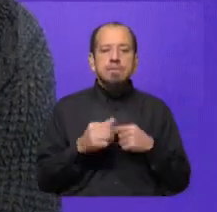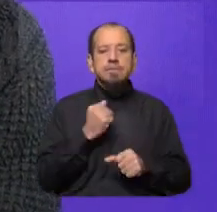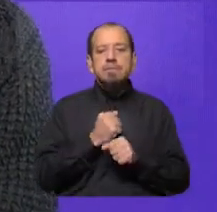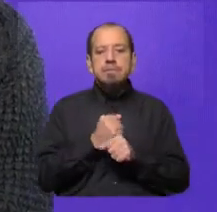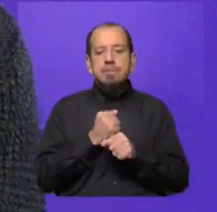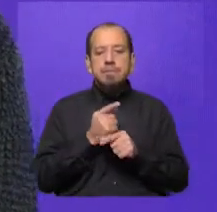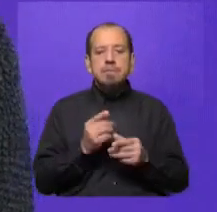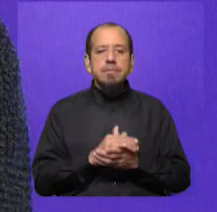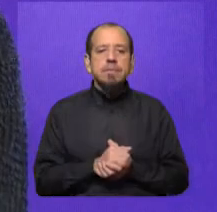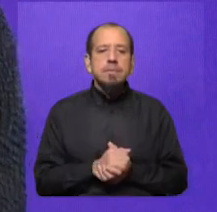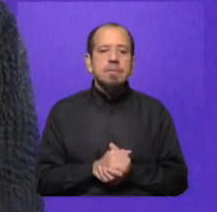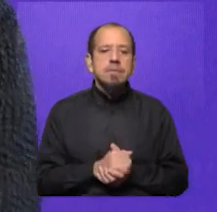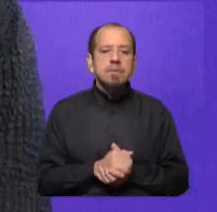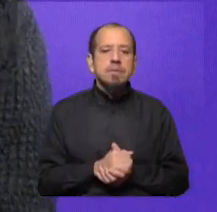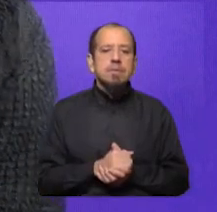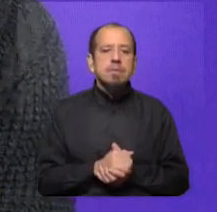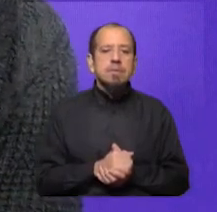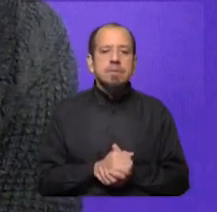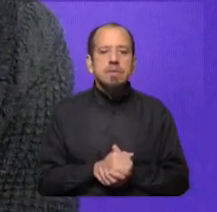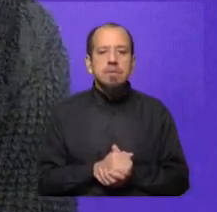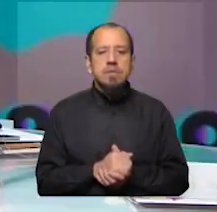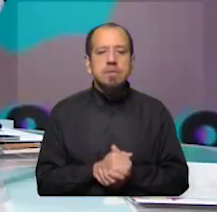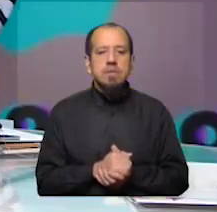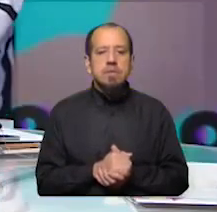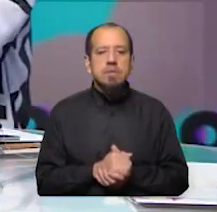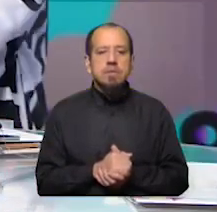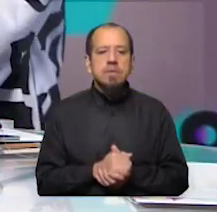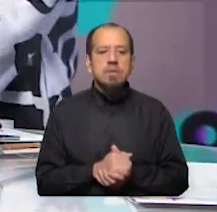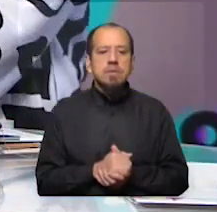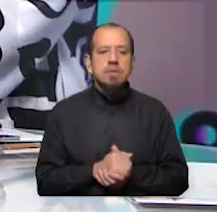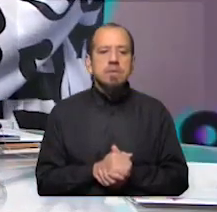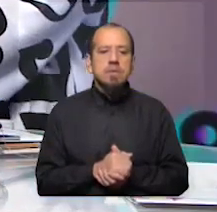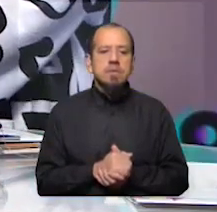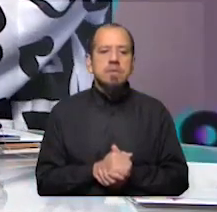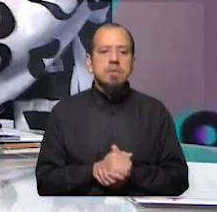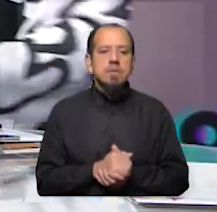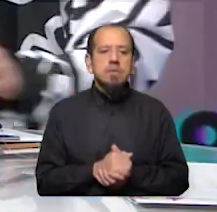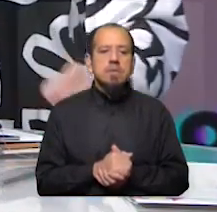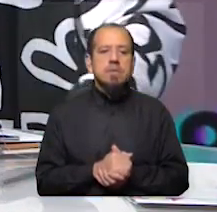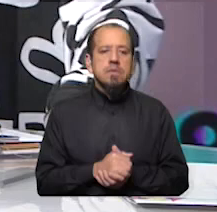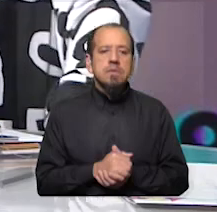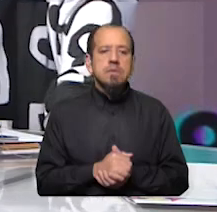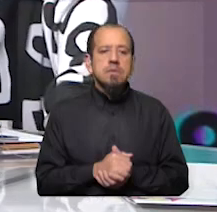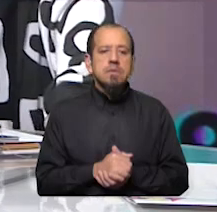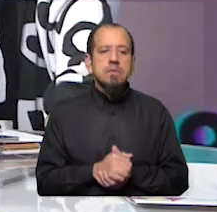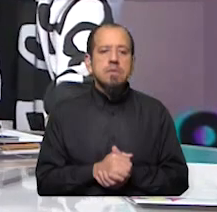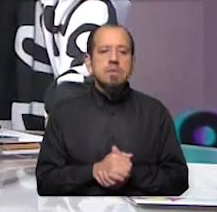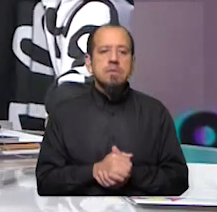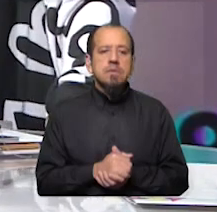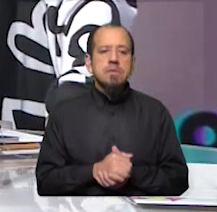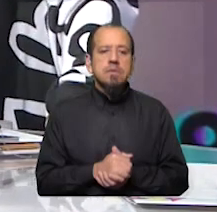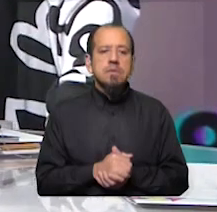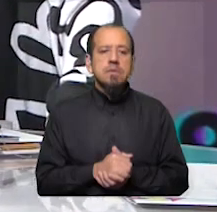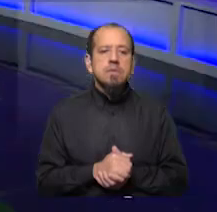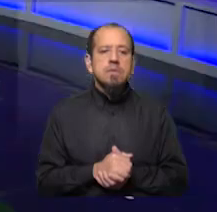un poco por ese lado también permiso quiero brindar con agua pero